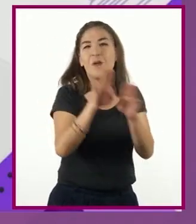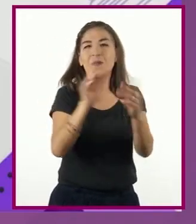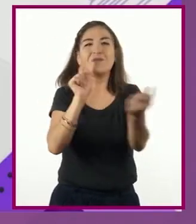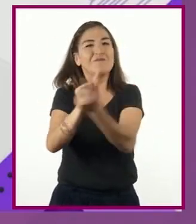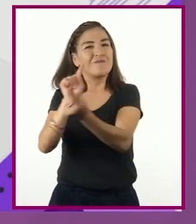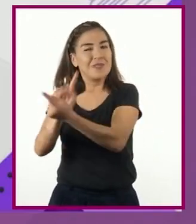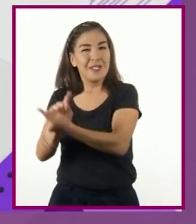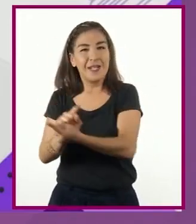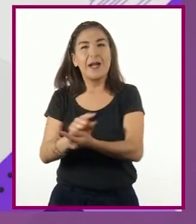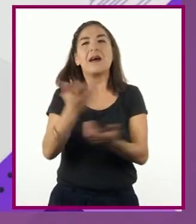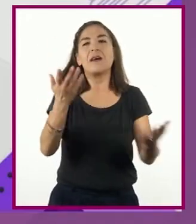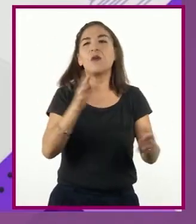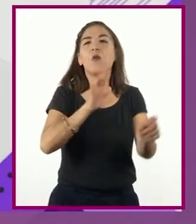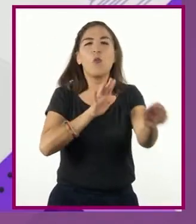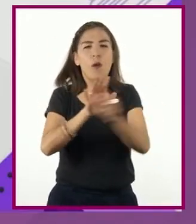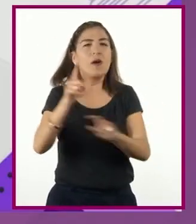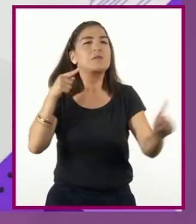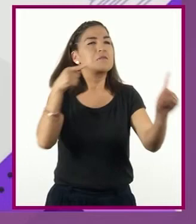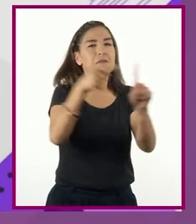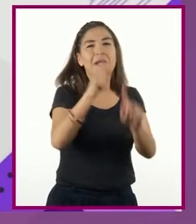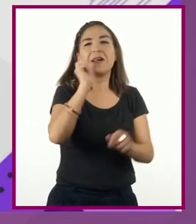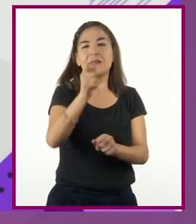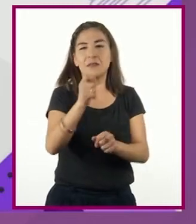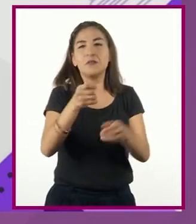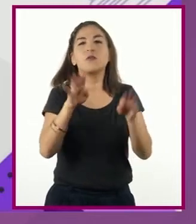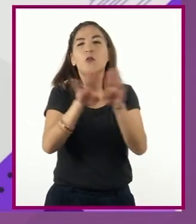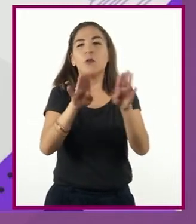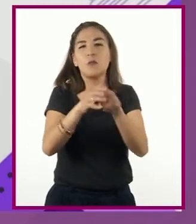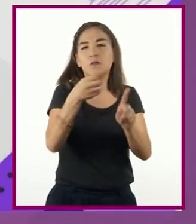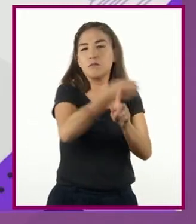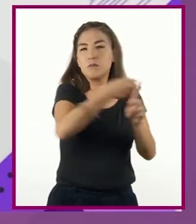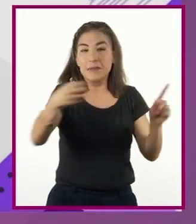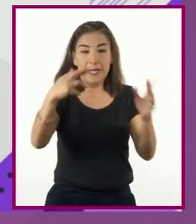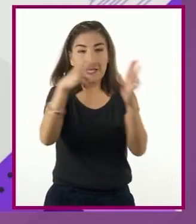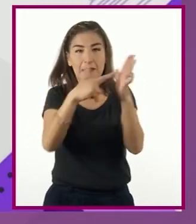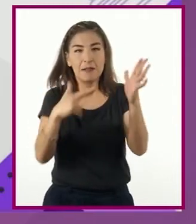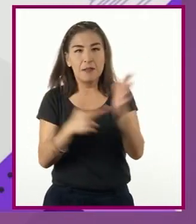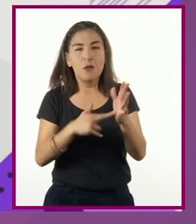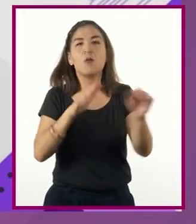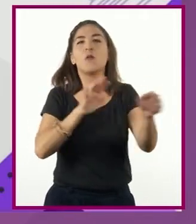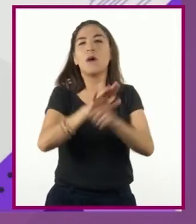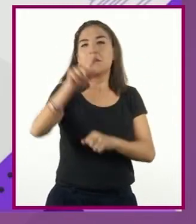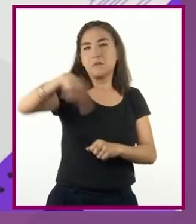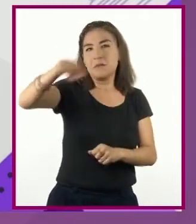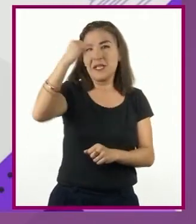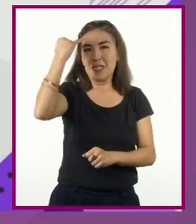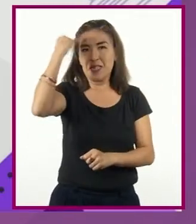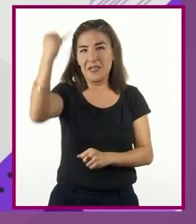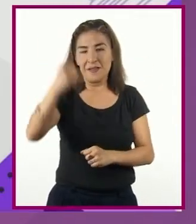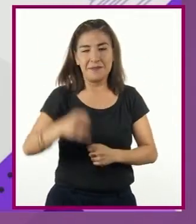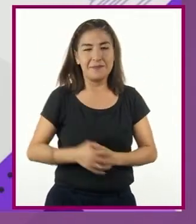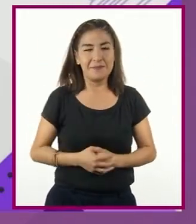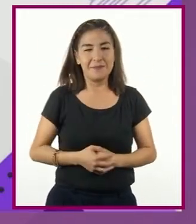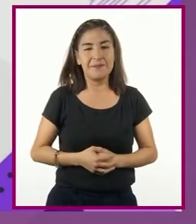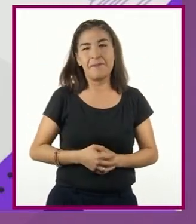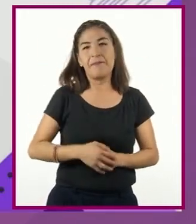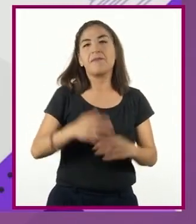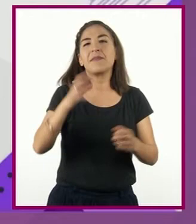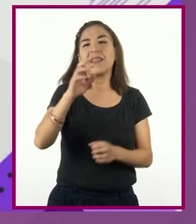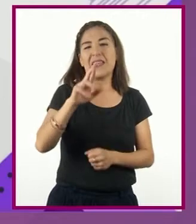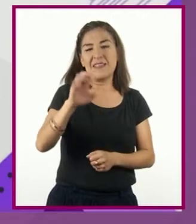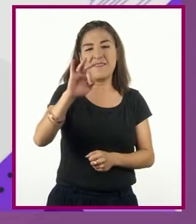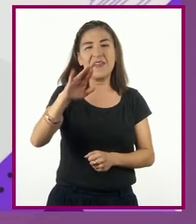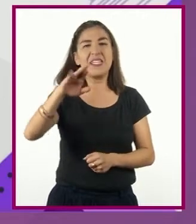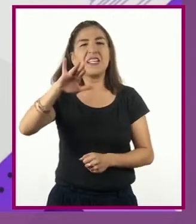Persiguen objetivos y su organización depende de reglamentos o estatus. De referencia.